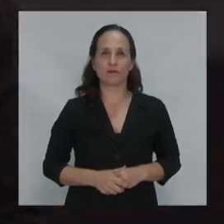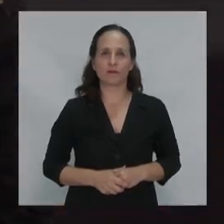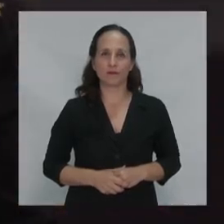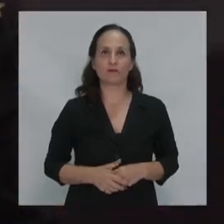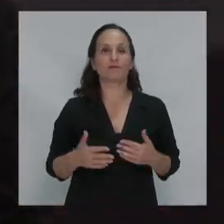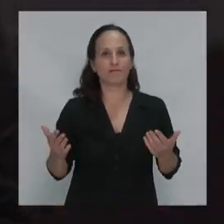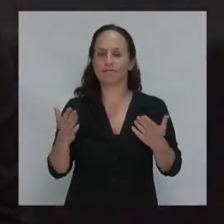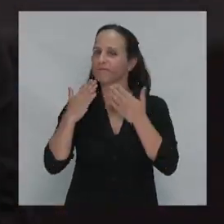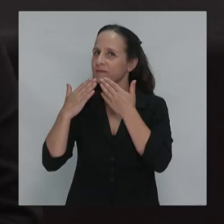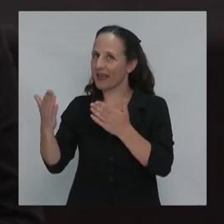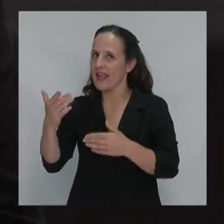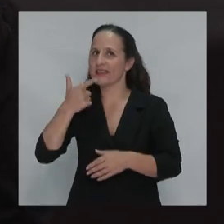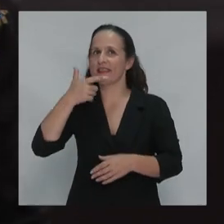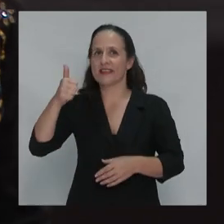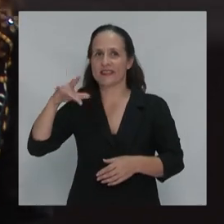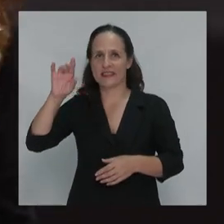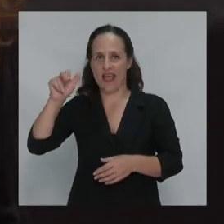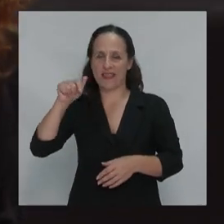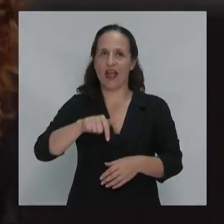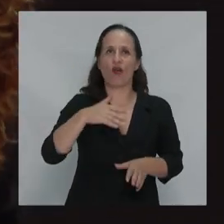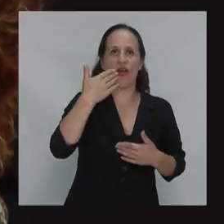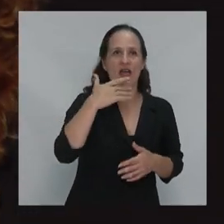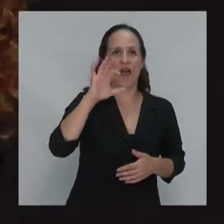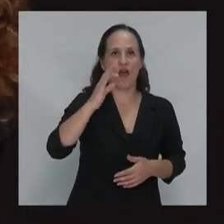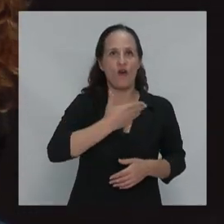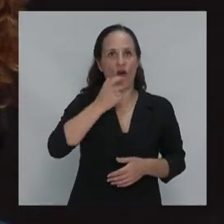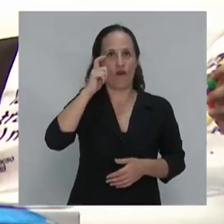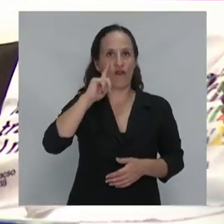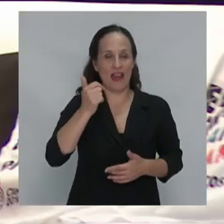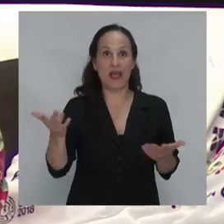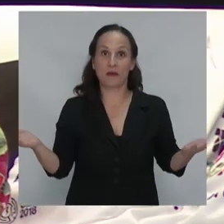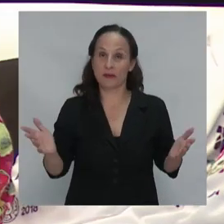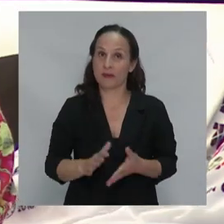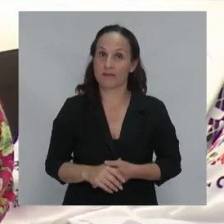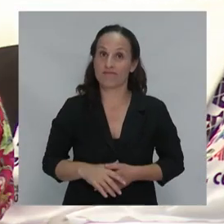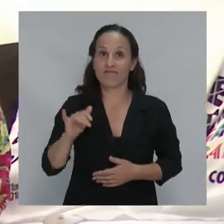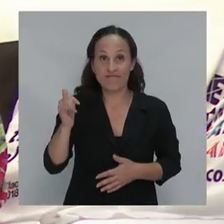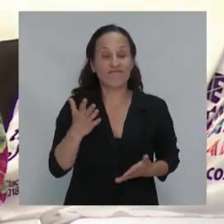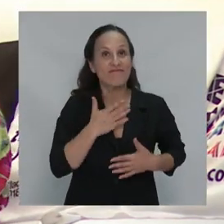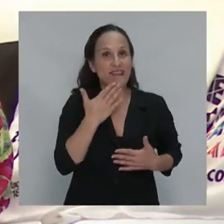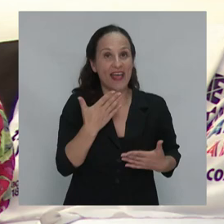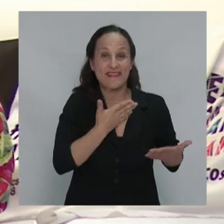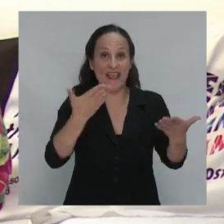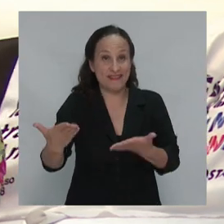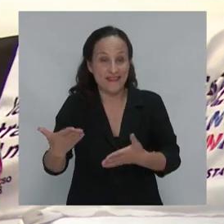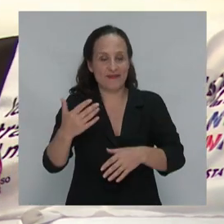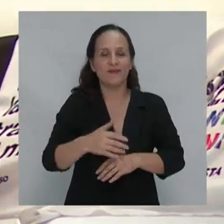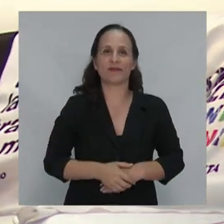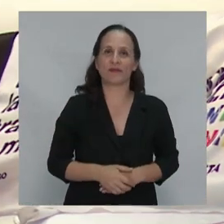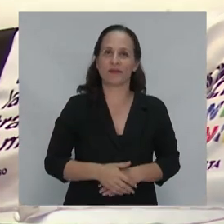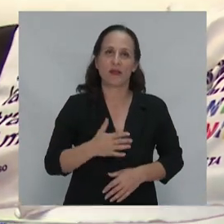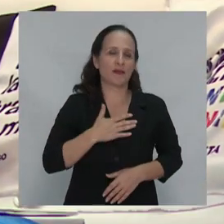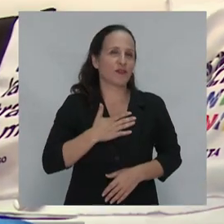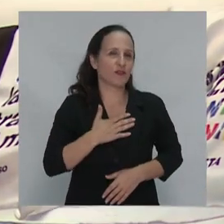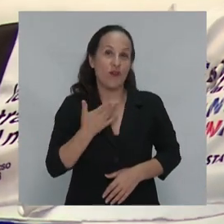Escuchamos entonces, gracias Sandra, a Ofelia. Sí, bueno, gracias por la invitación. Primero que nada, debo